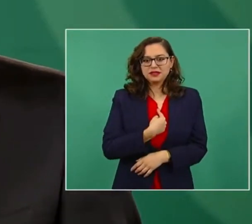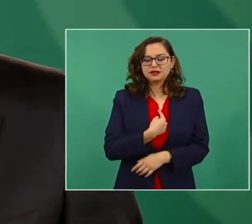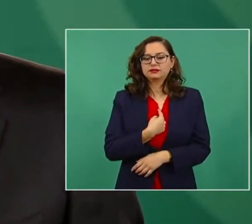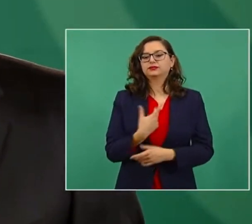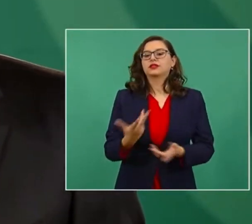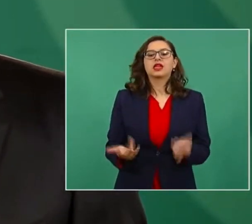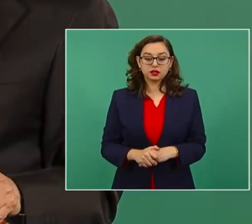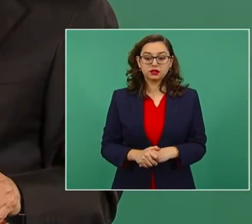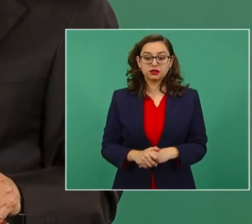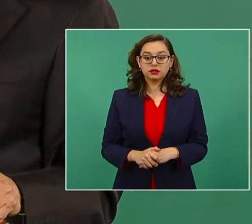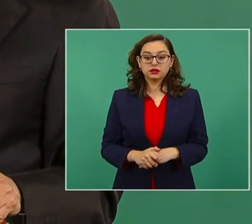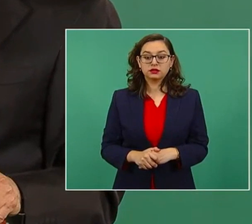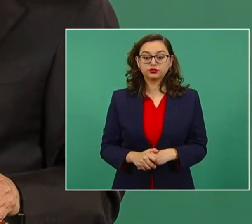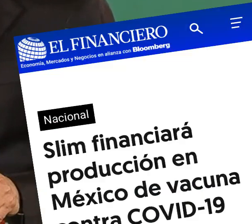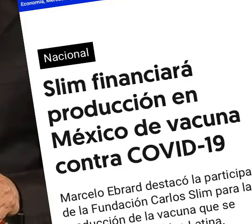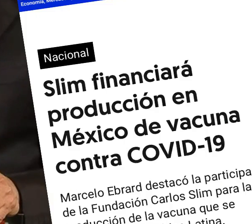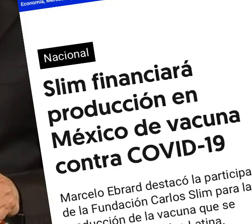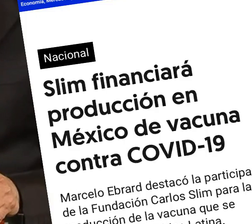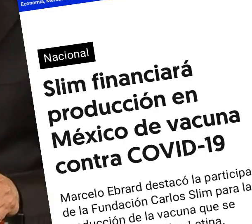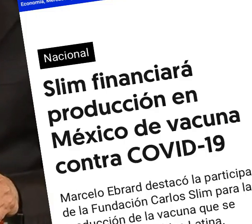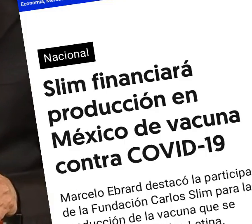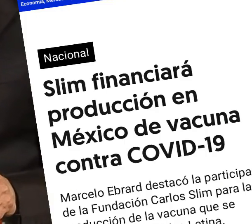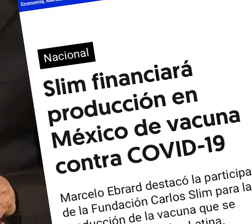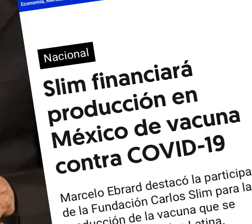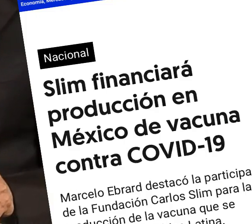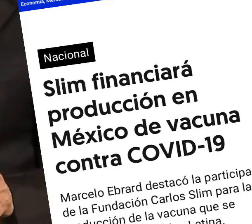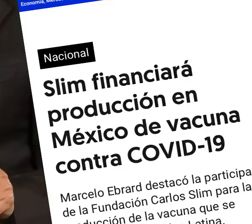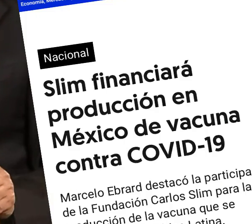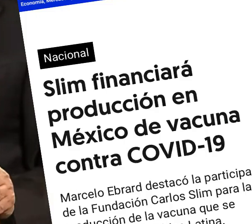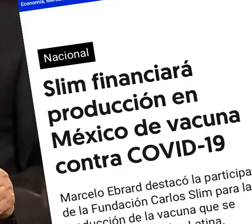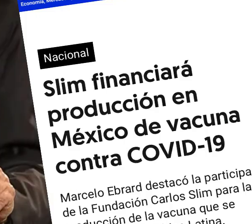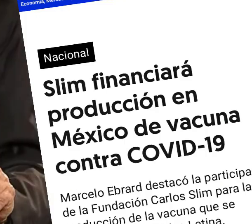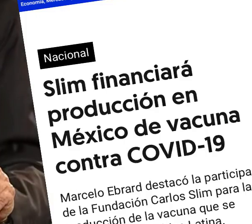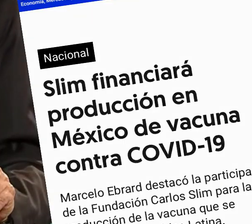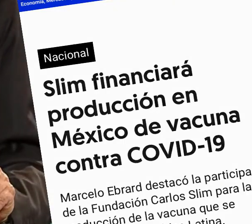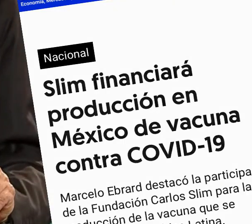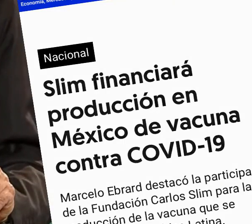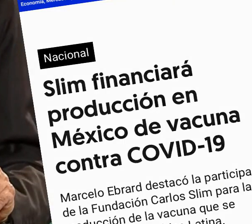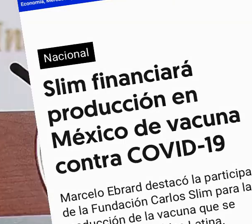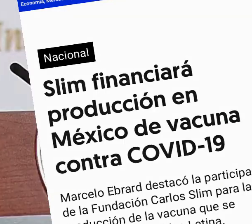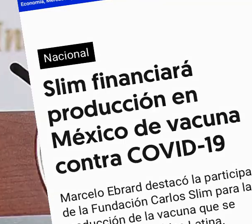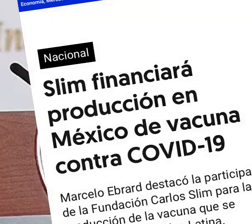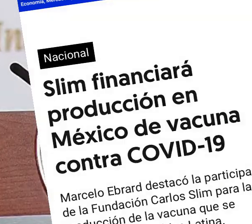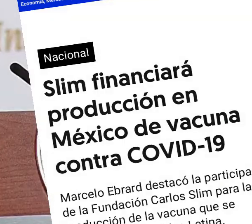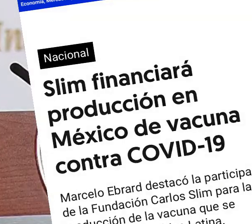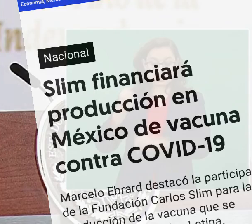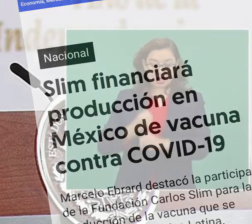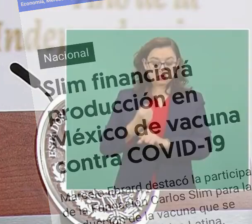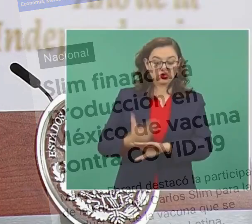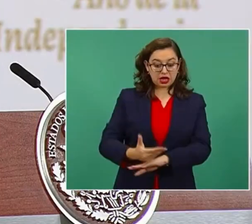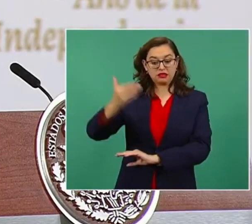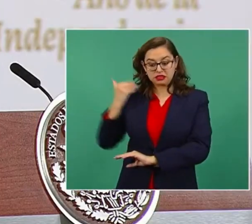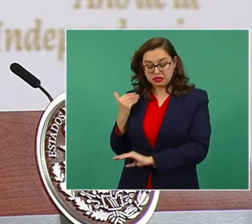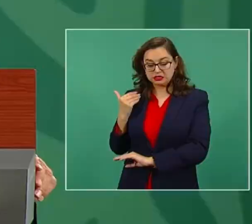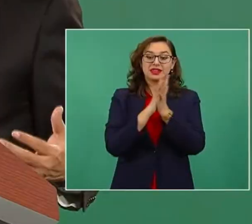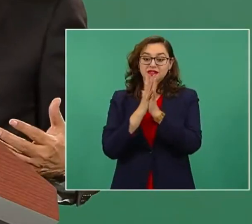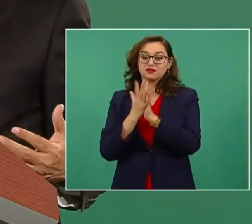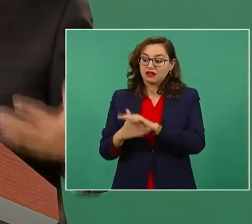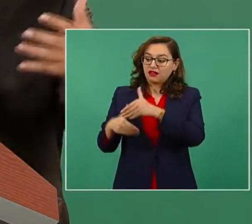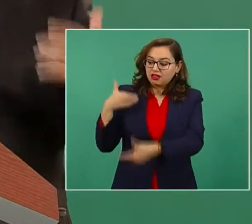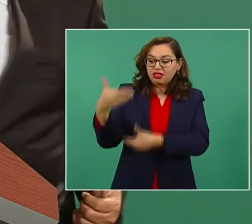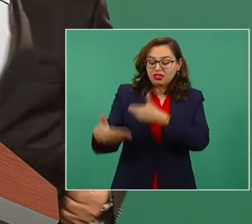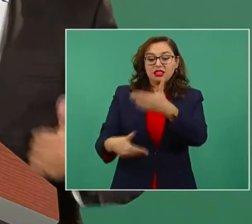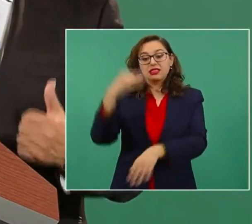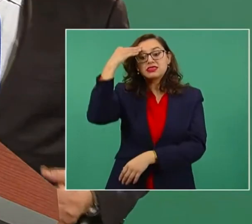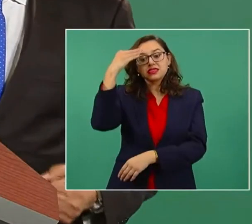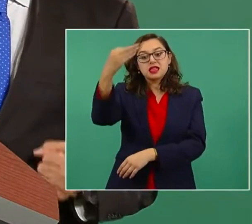de que somos lo mismo. Quizá si me hubiese tocado a principio del gobierno, a lo mejor, sí.